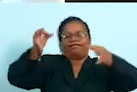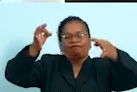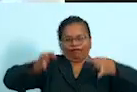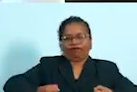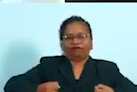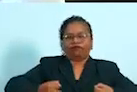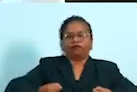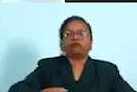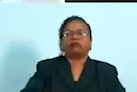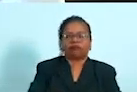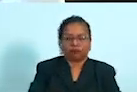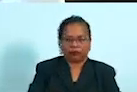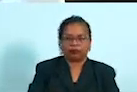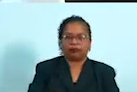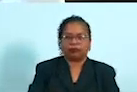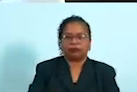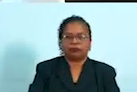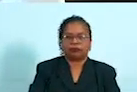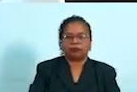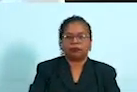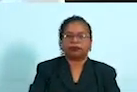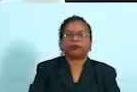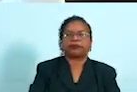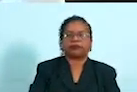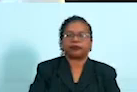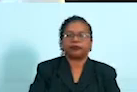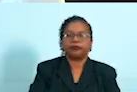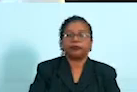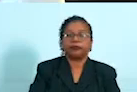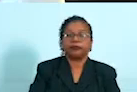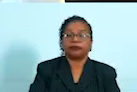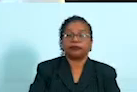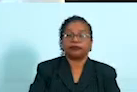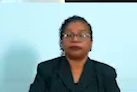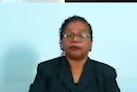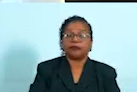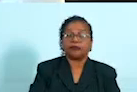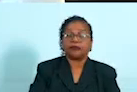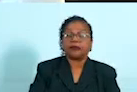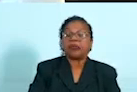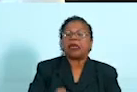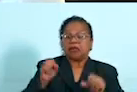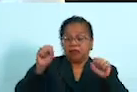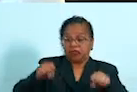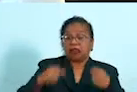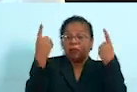hemos estado complementándonos e integrándonos en la región.